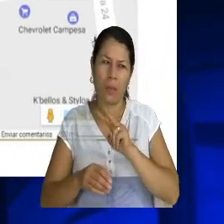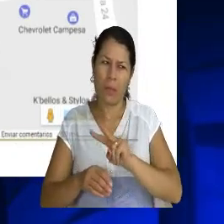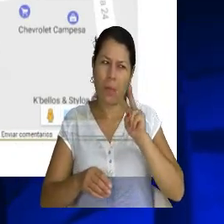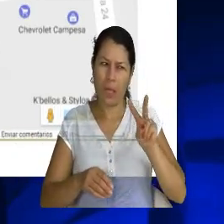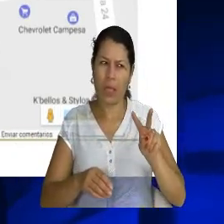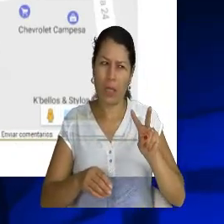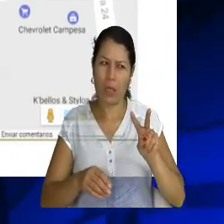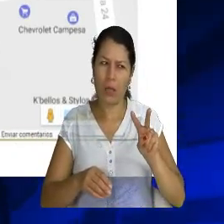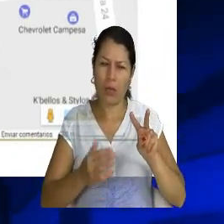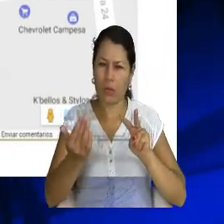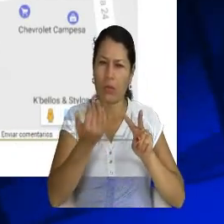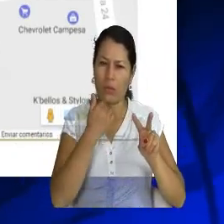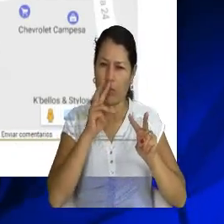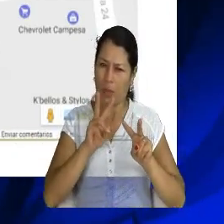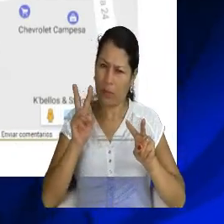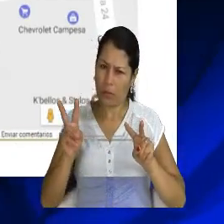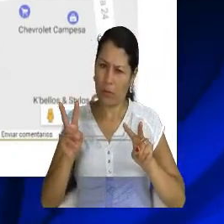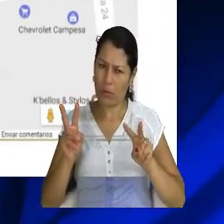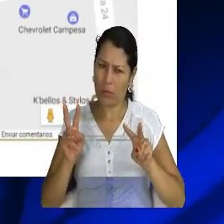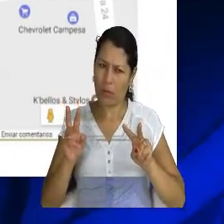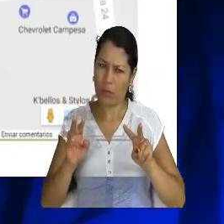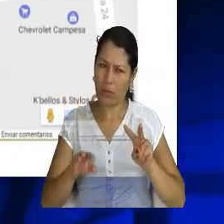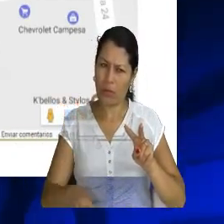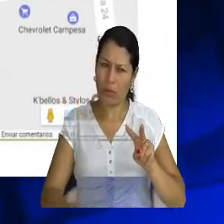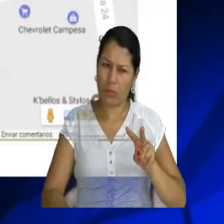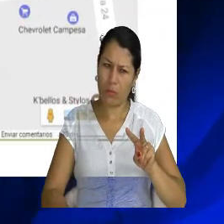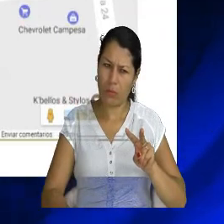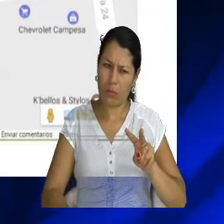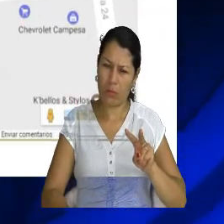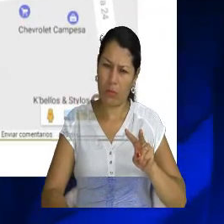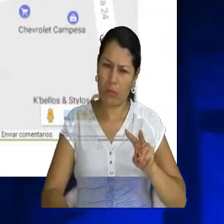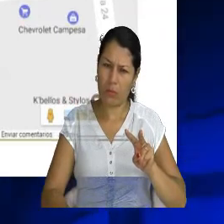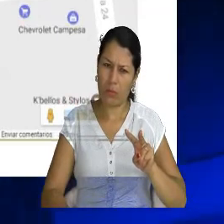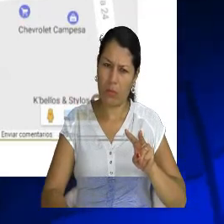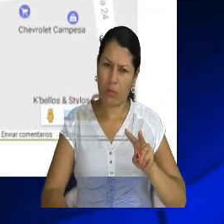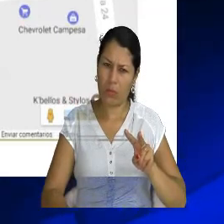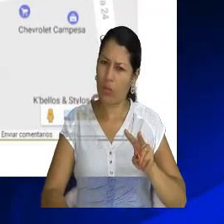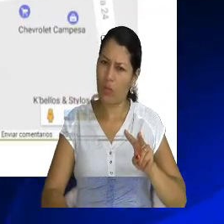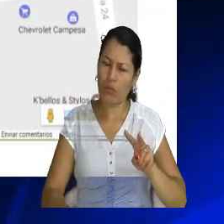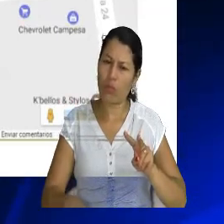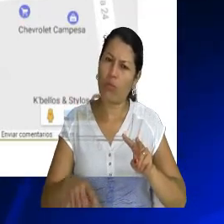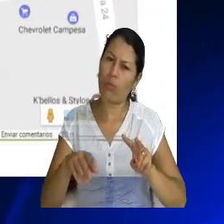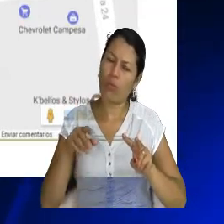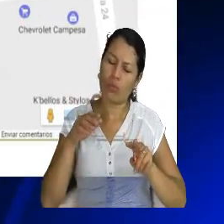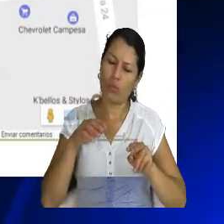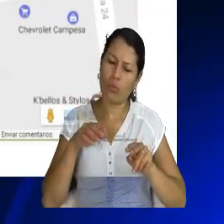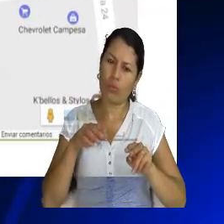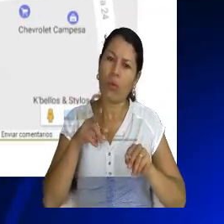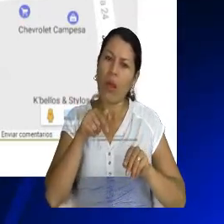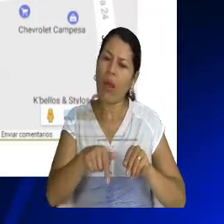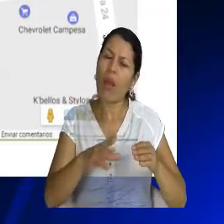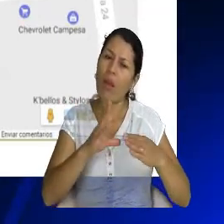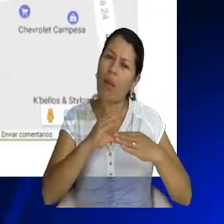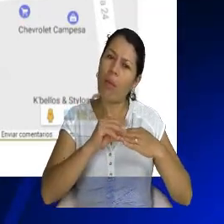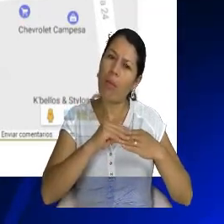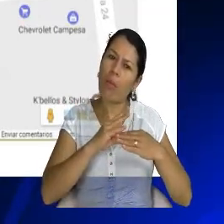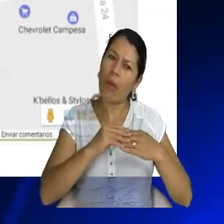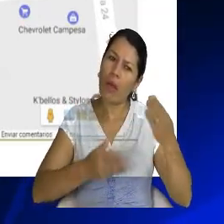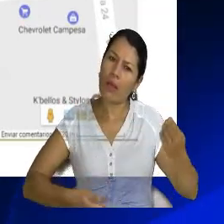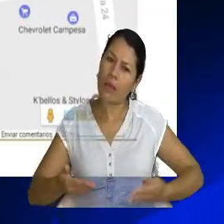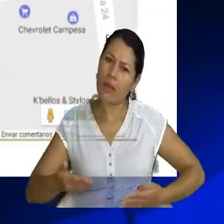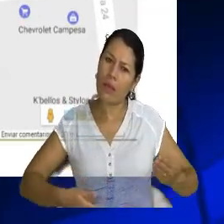ese cuál es? 22. Ah, 24, 23, 22. Allí dos cuadras. Es ahí donde sí, por hay una los... panadería ubicada. Por acá, por donde vive